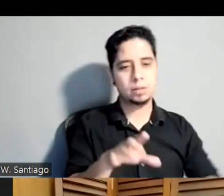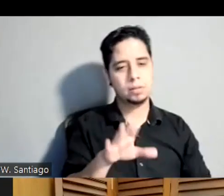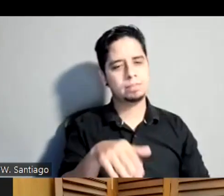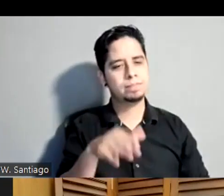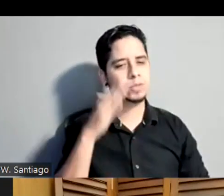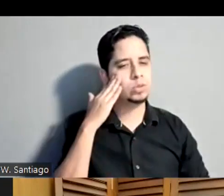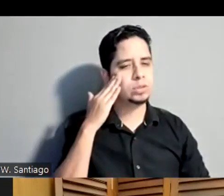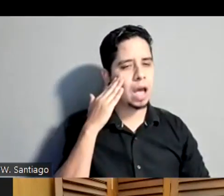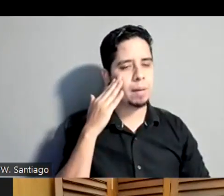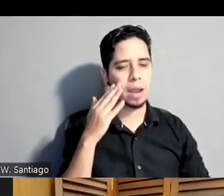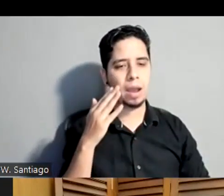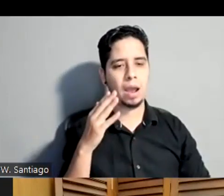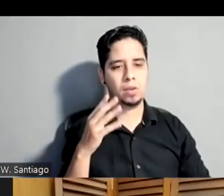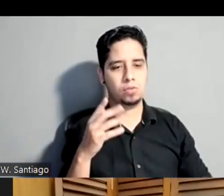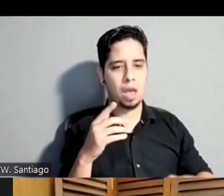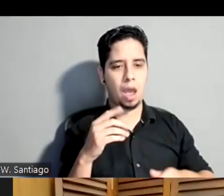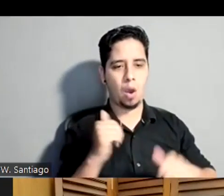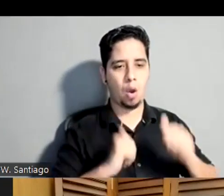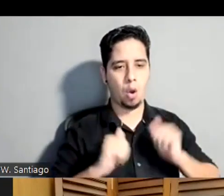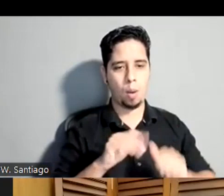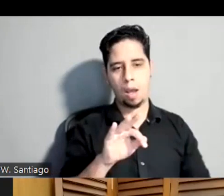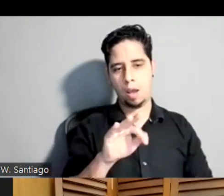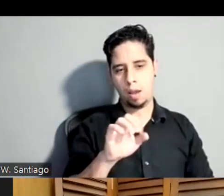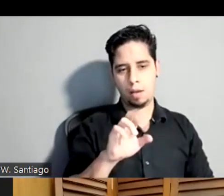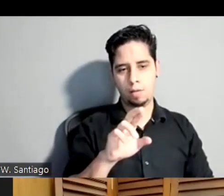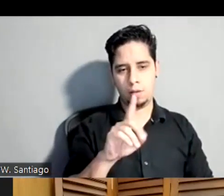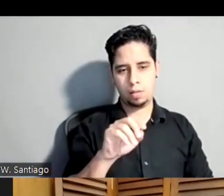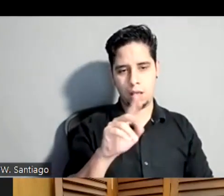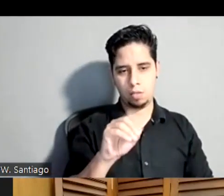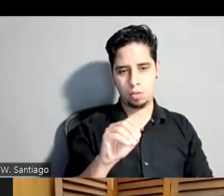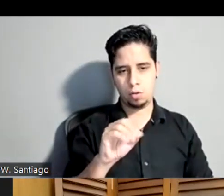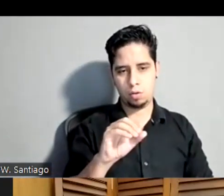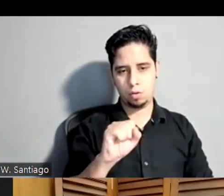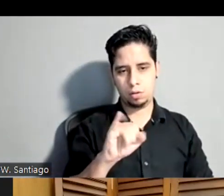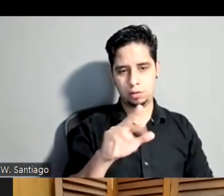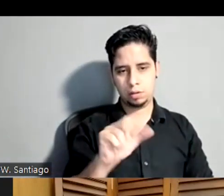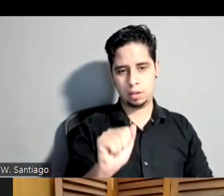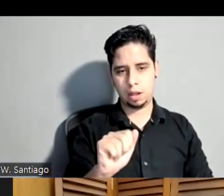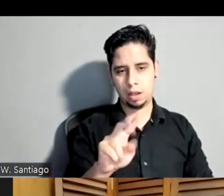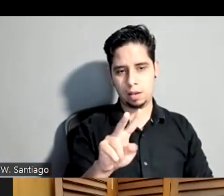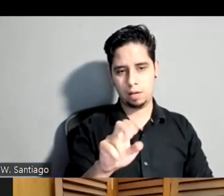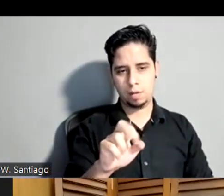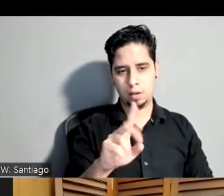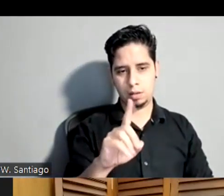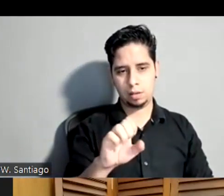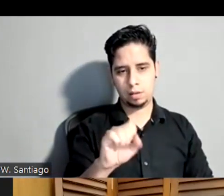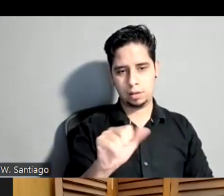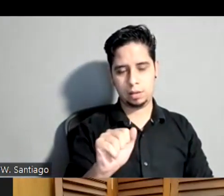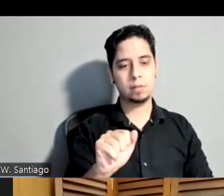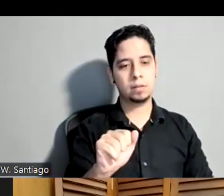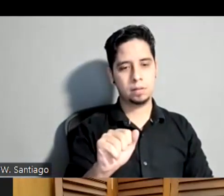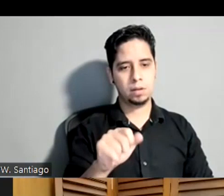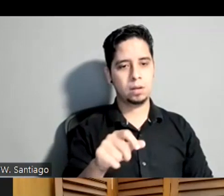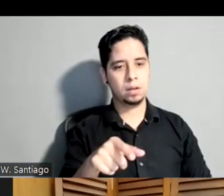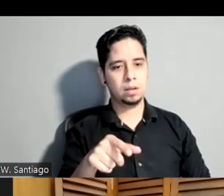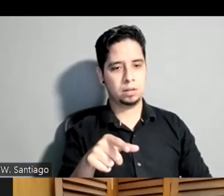hay una pieza de Fernando Sierra Verdecilla que me encantaría hacerla, porque se llama Esta noche juega